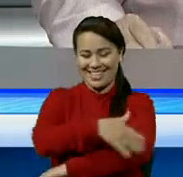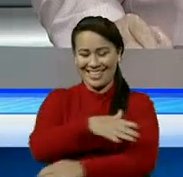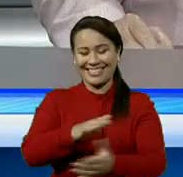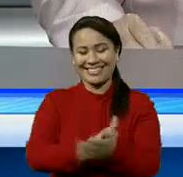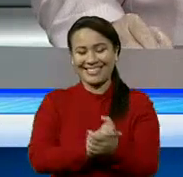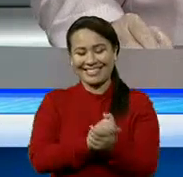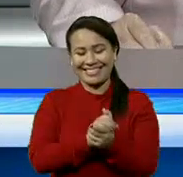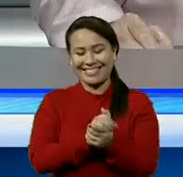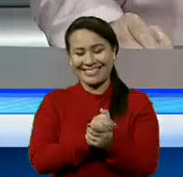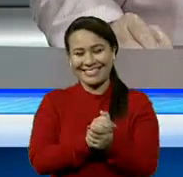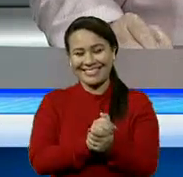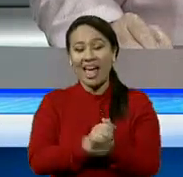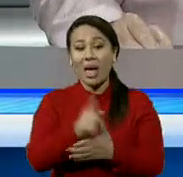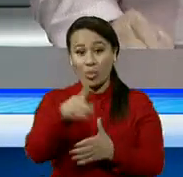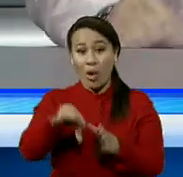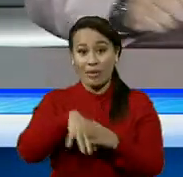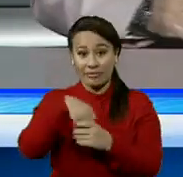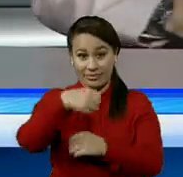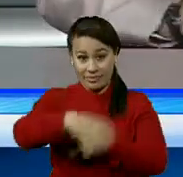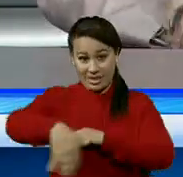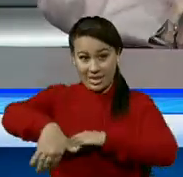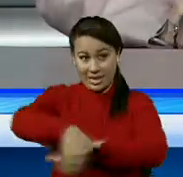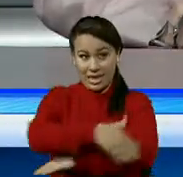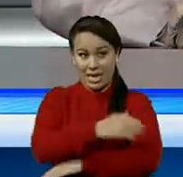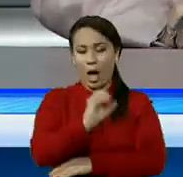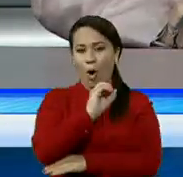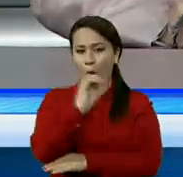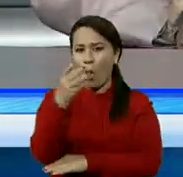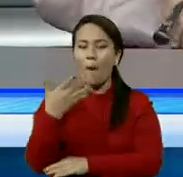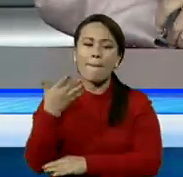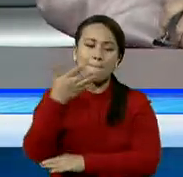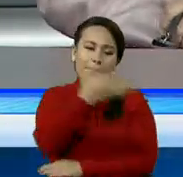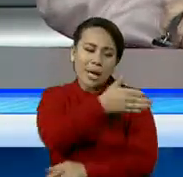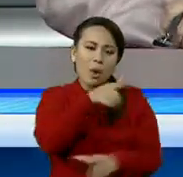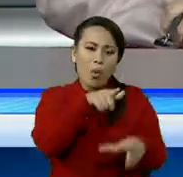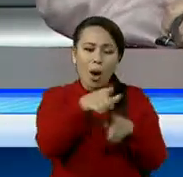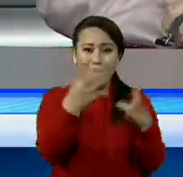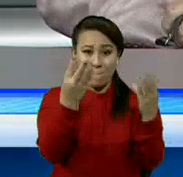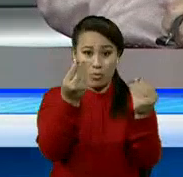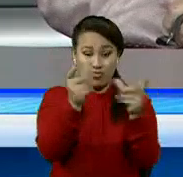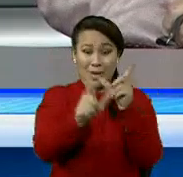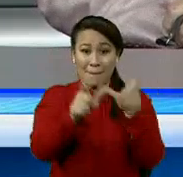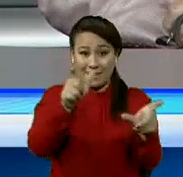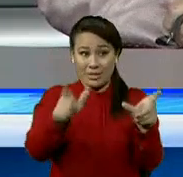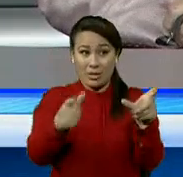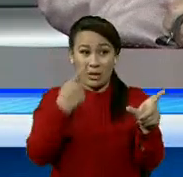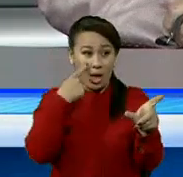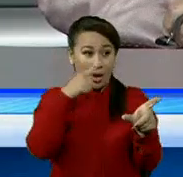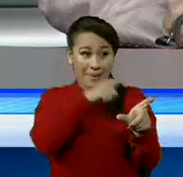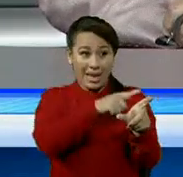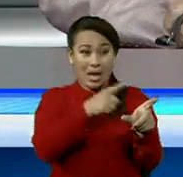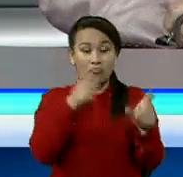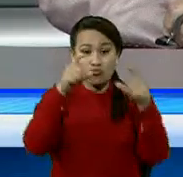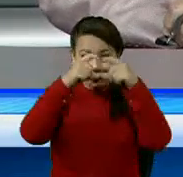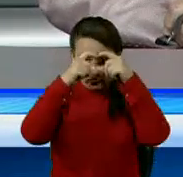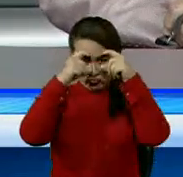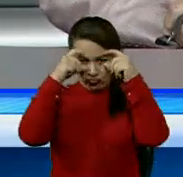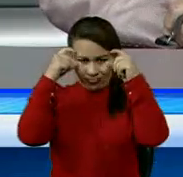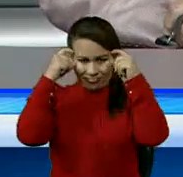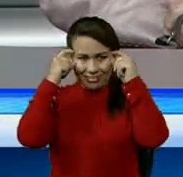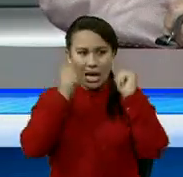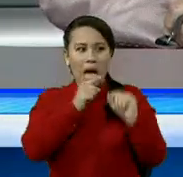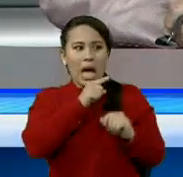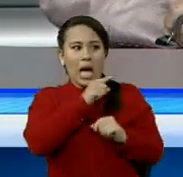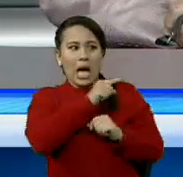Hugo. Perfecto. Si salen a las calles o acuden a algún lugar y se encuentran a personas con gafas oscuras,